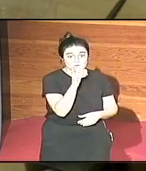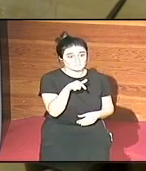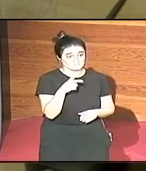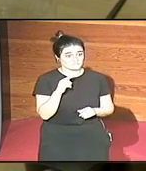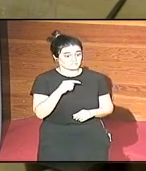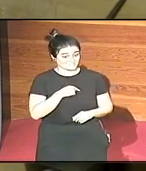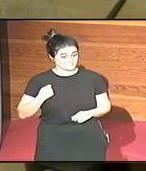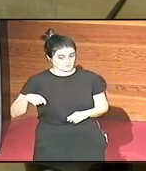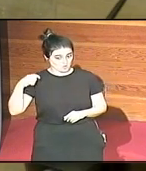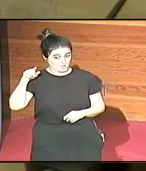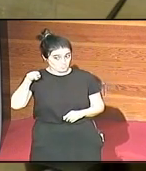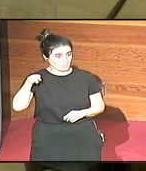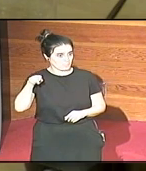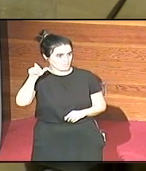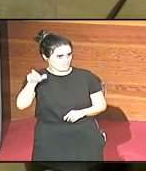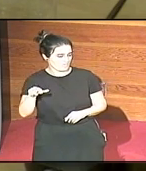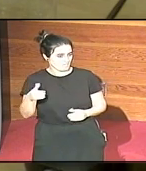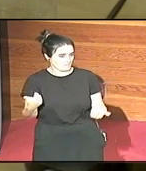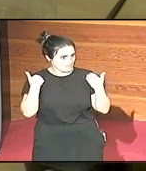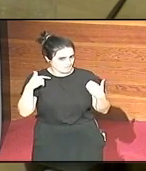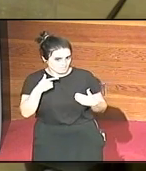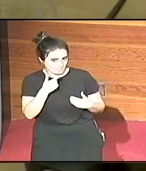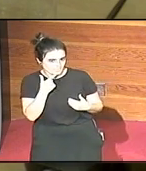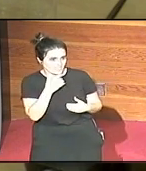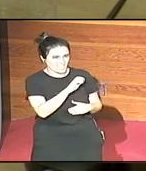que Europa tenía que hacerse cargo de su seguridad.